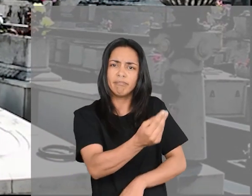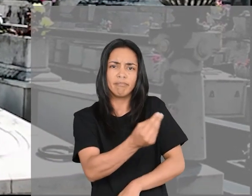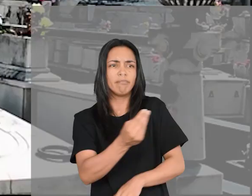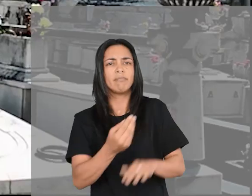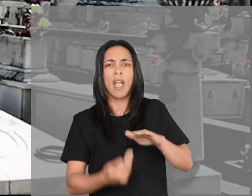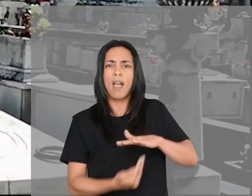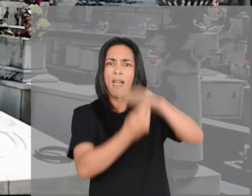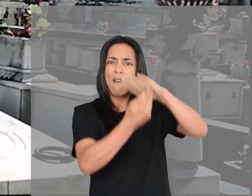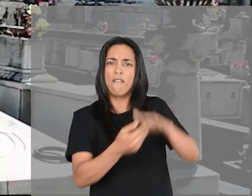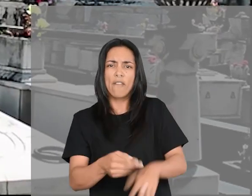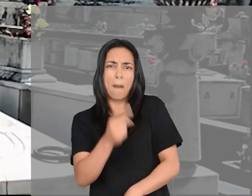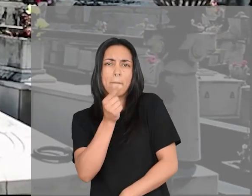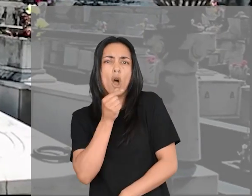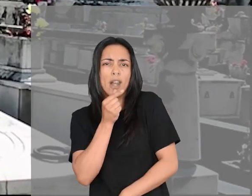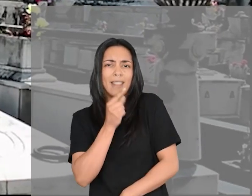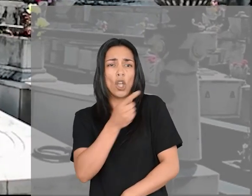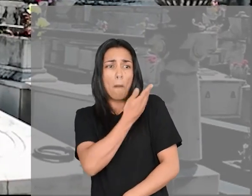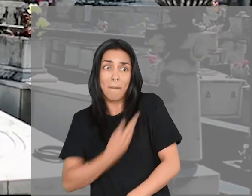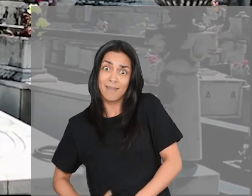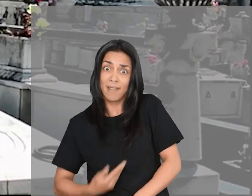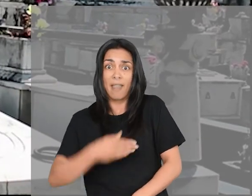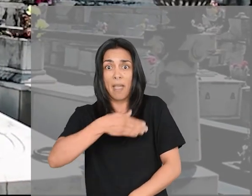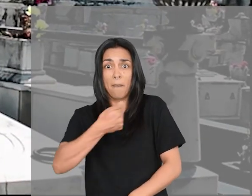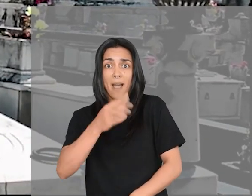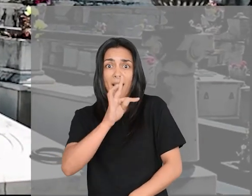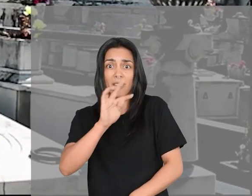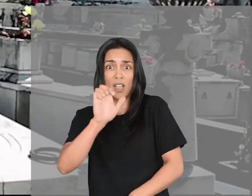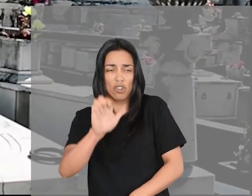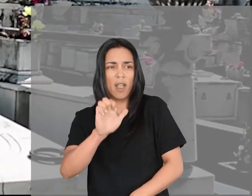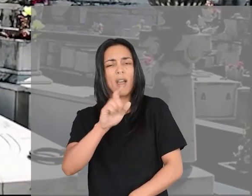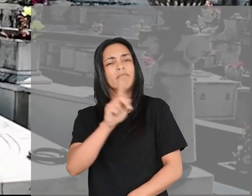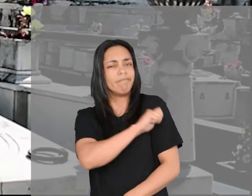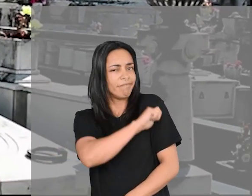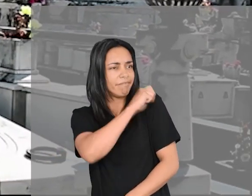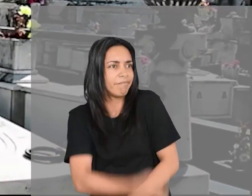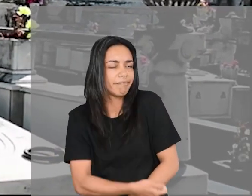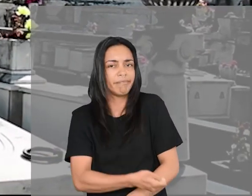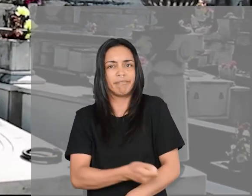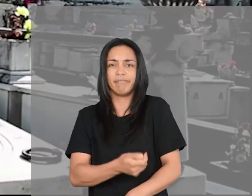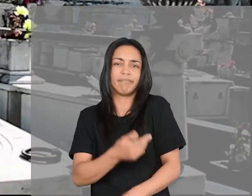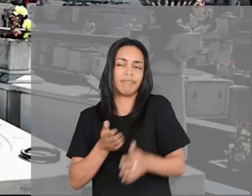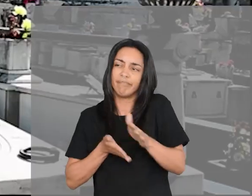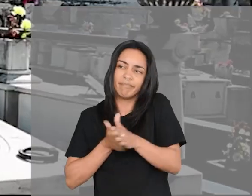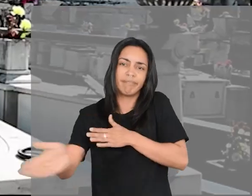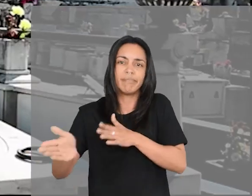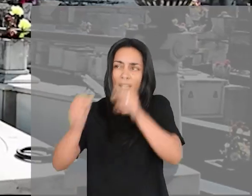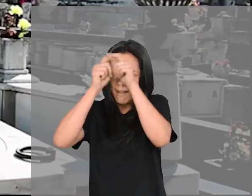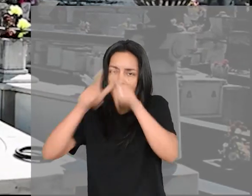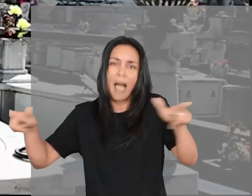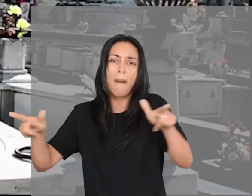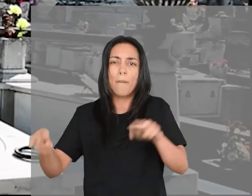Valle. Fue destituido al poco tiempo, retirándose a su hacienda en Marmarajá y falleciendo el 31 de mayo